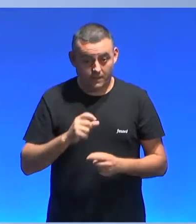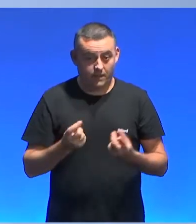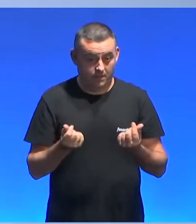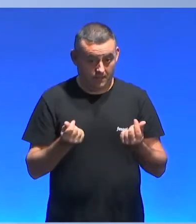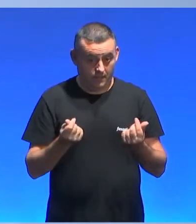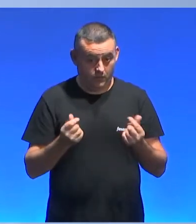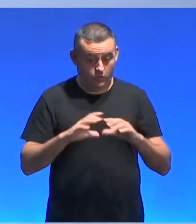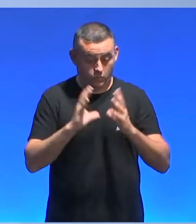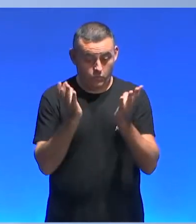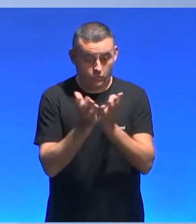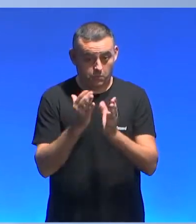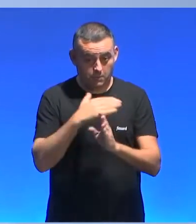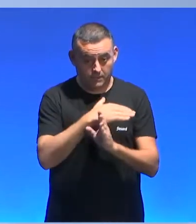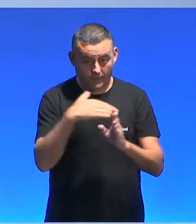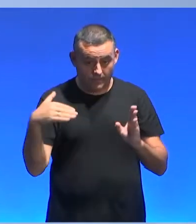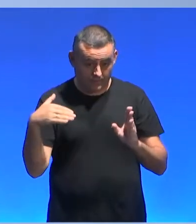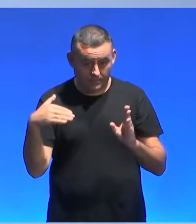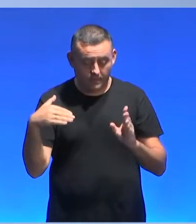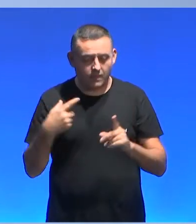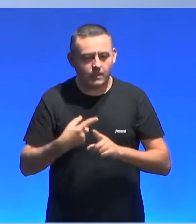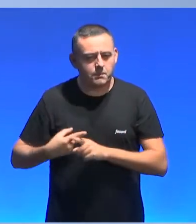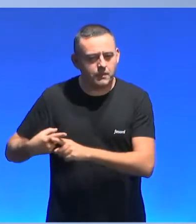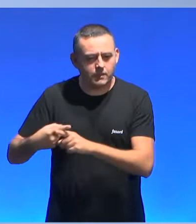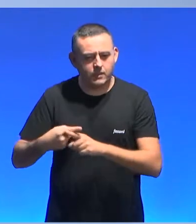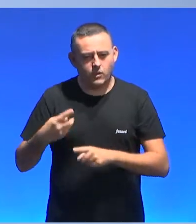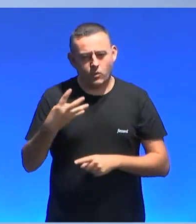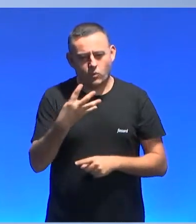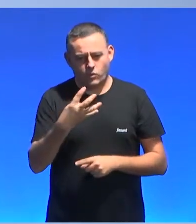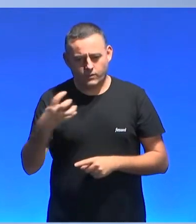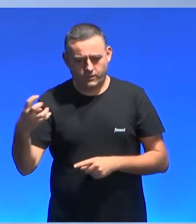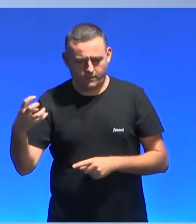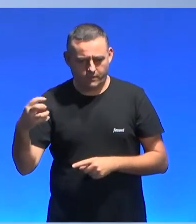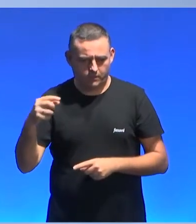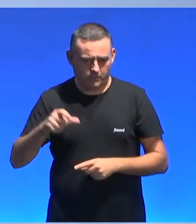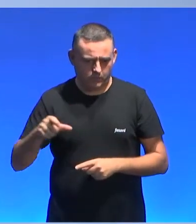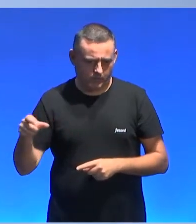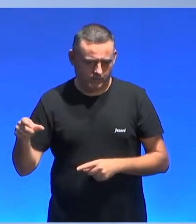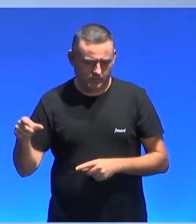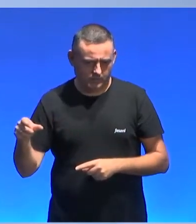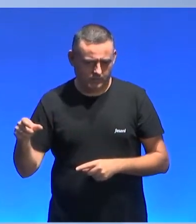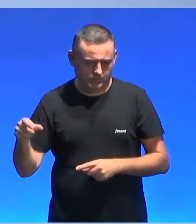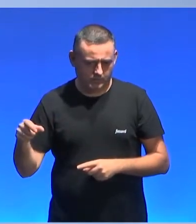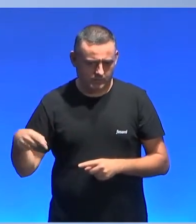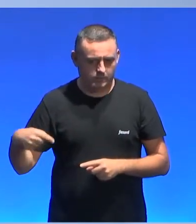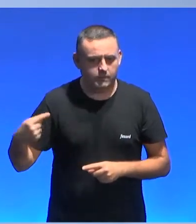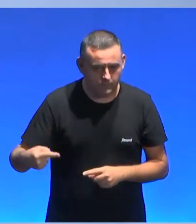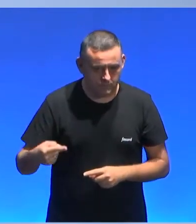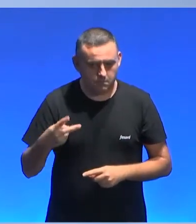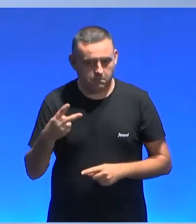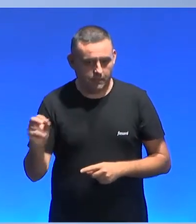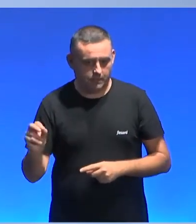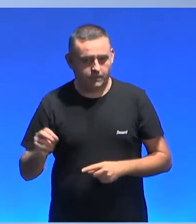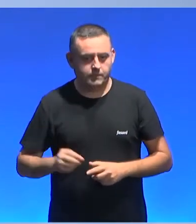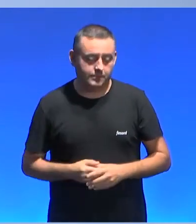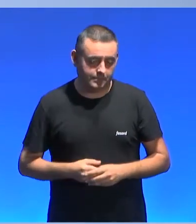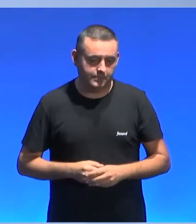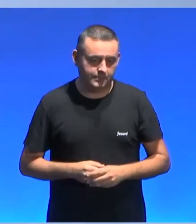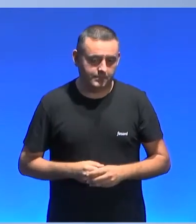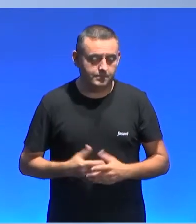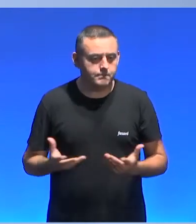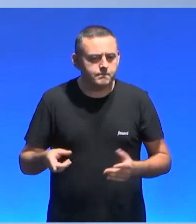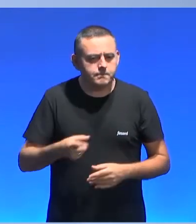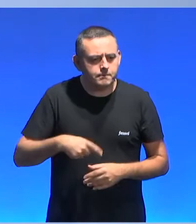personas. Esto significa que mientras que estamos convencidos y lo proclamamos, lo decimos, lo